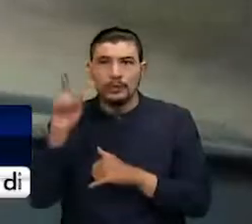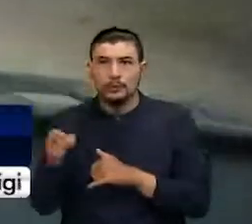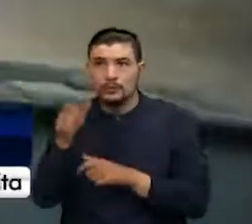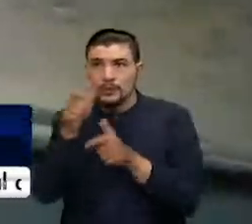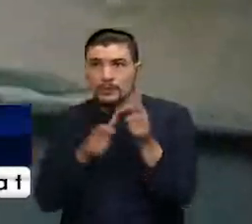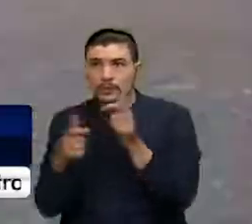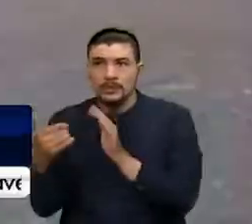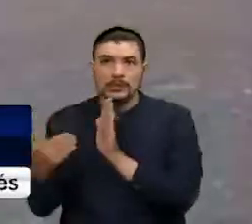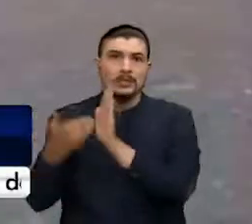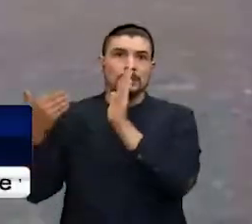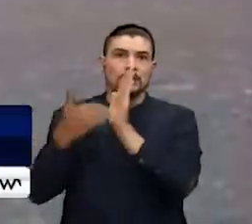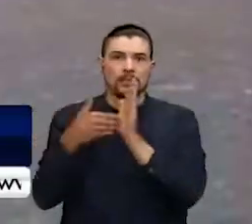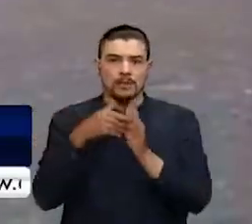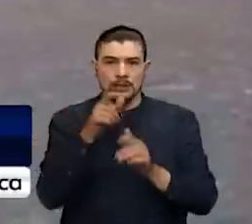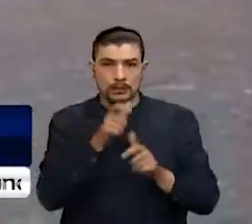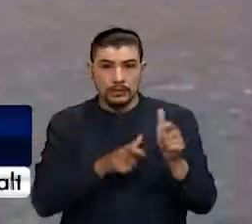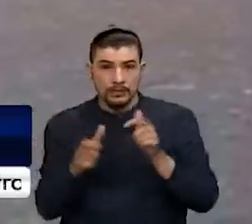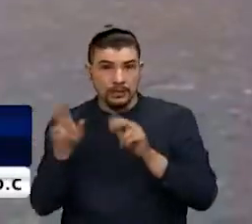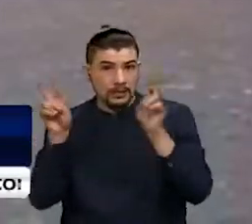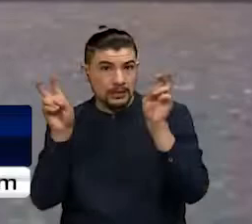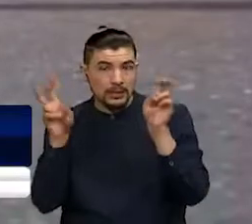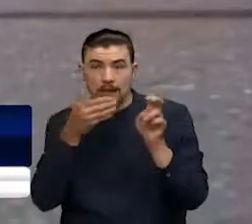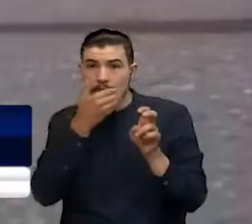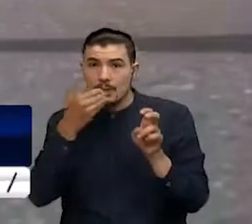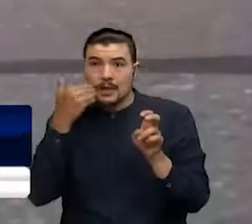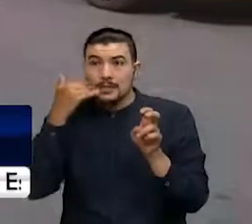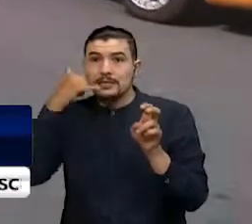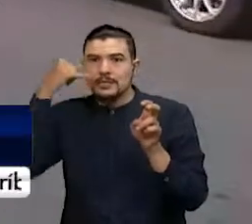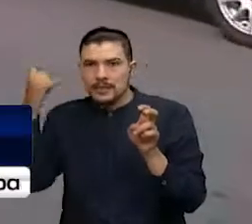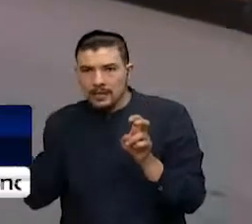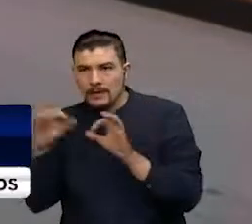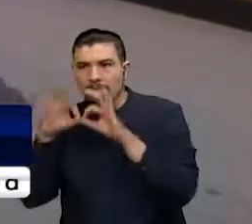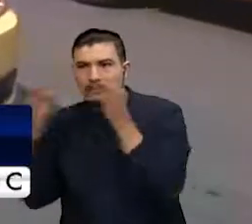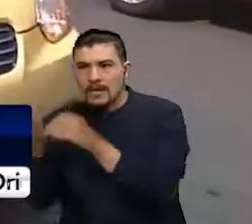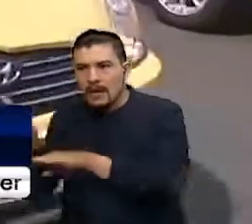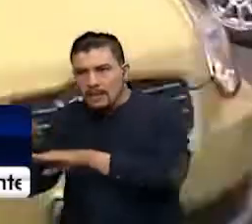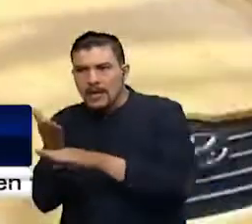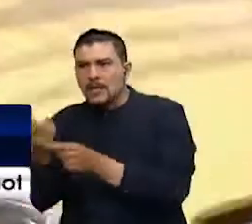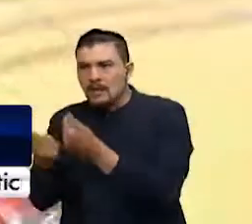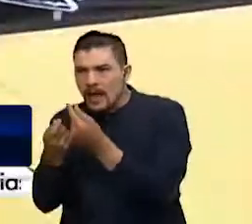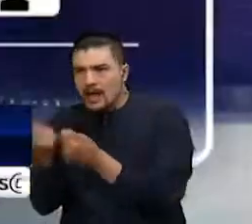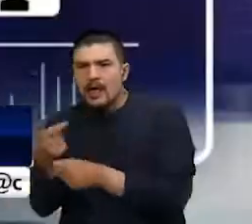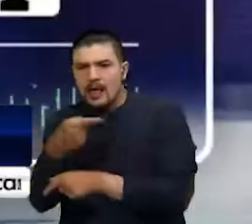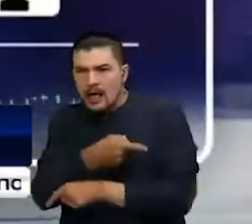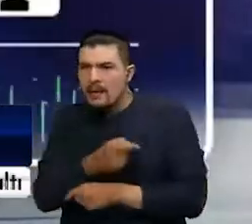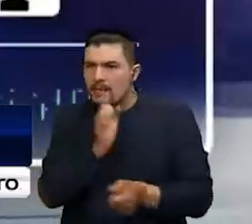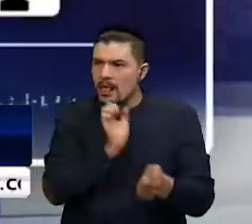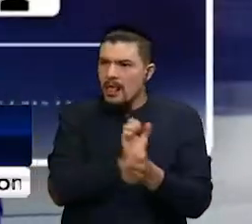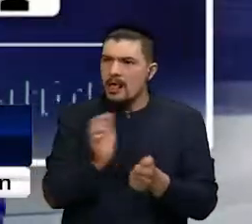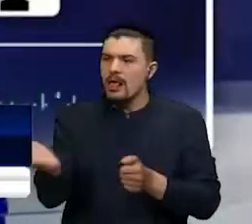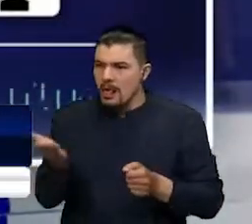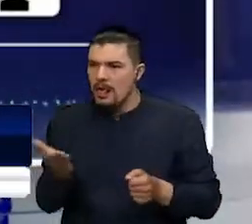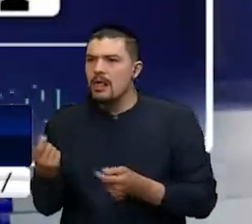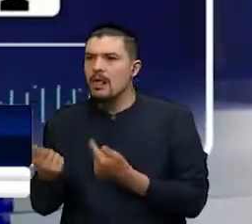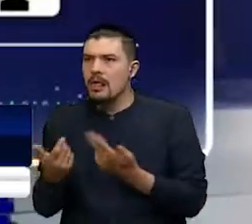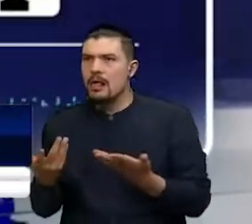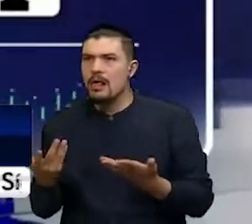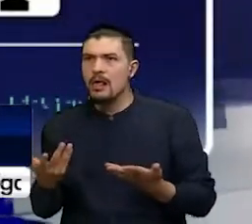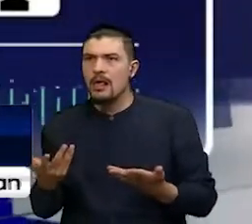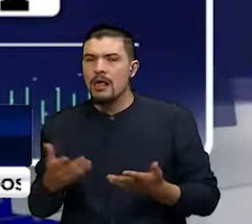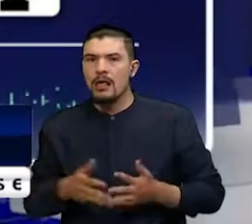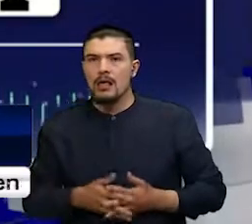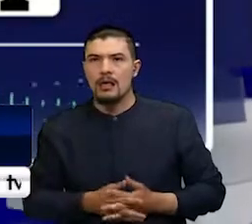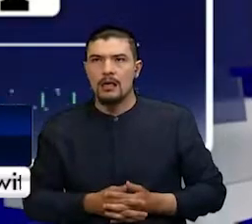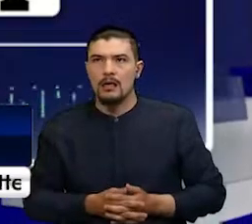intimidaciones. En esos momentos los supuestos delincuentes llamaron a los familiares para exigir dinero por él. Bájense el carro y quítale la